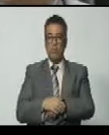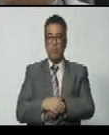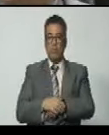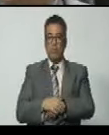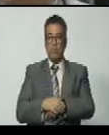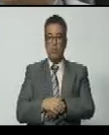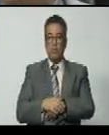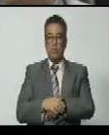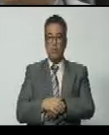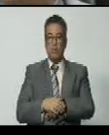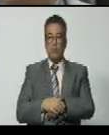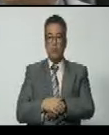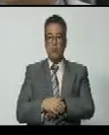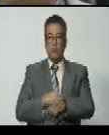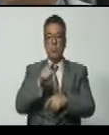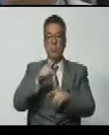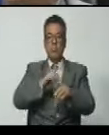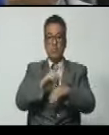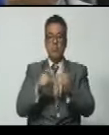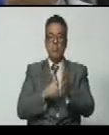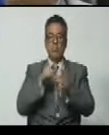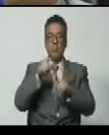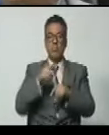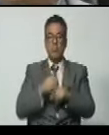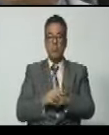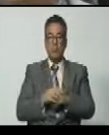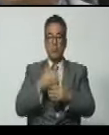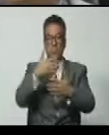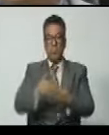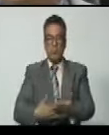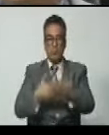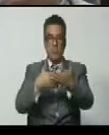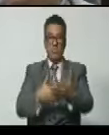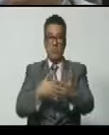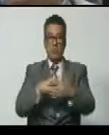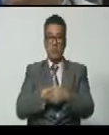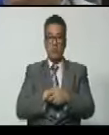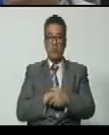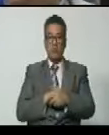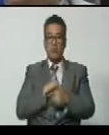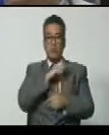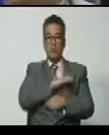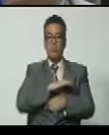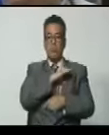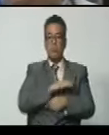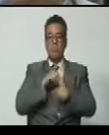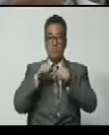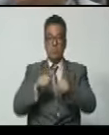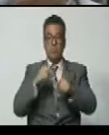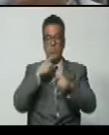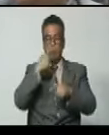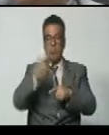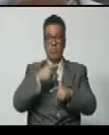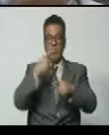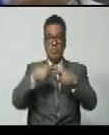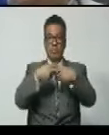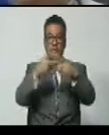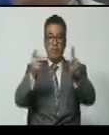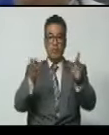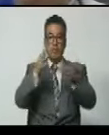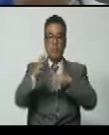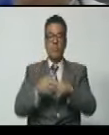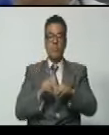apruebe de manera unánime el informe de la Comisión Permanente de Política Exterior, donde